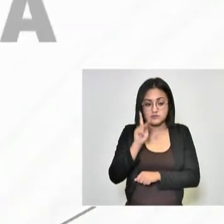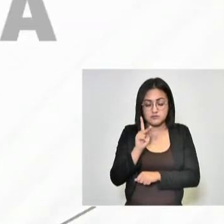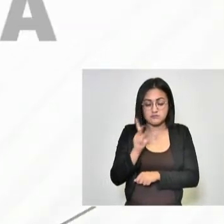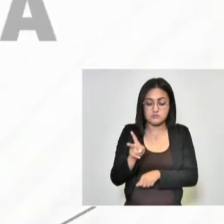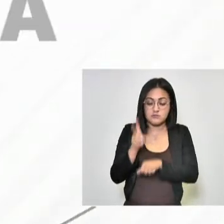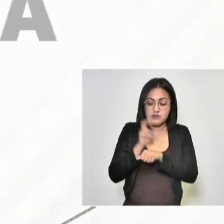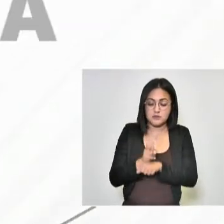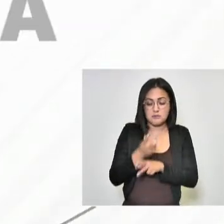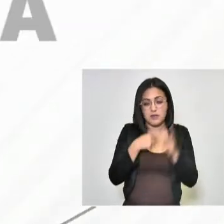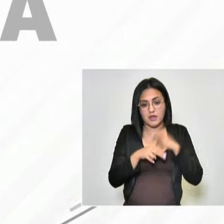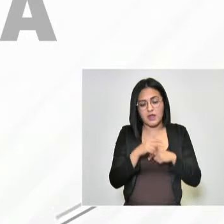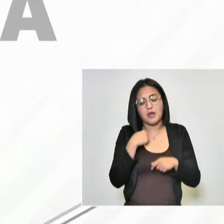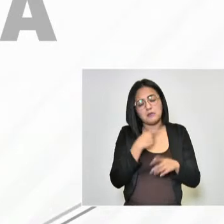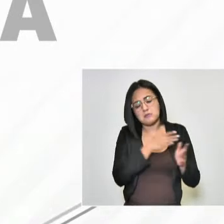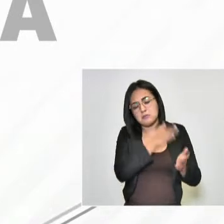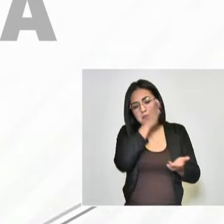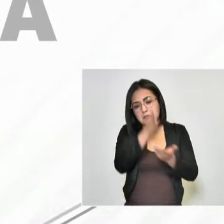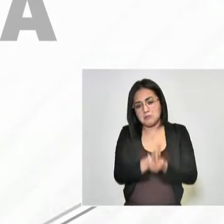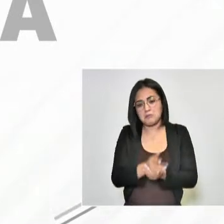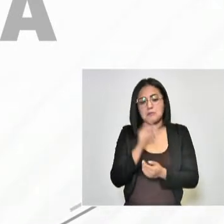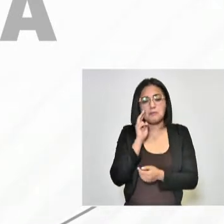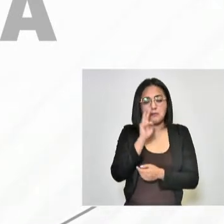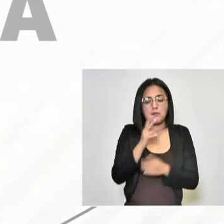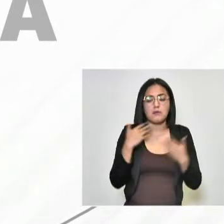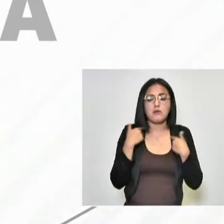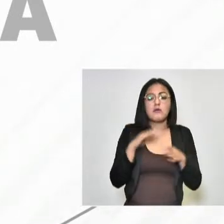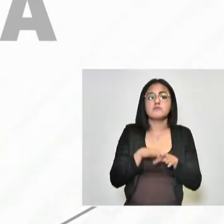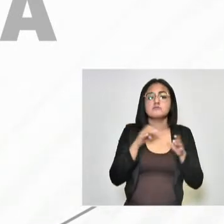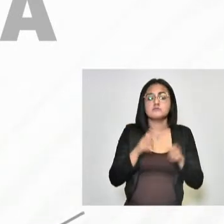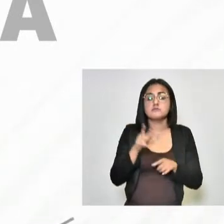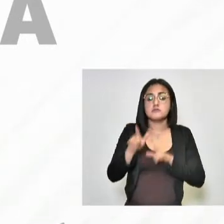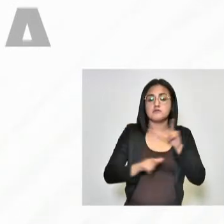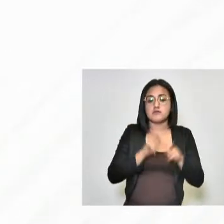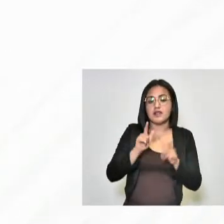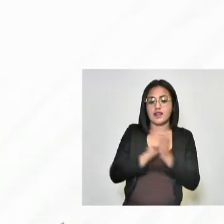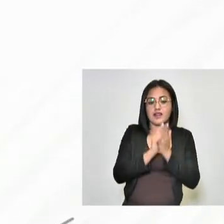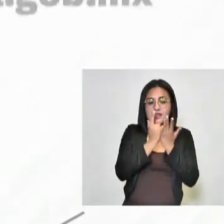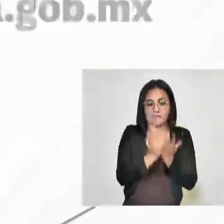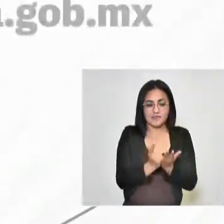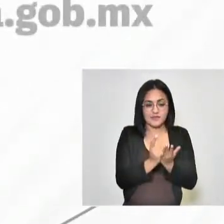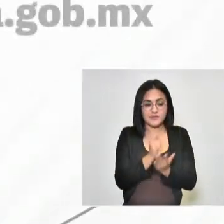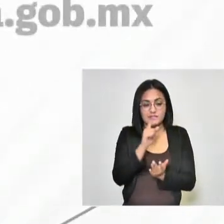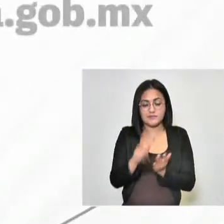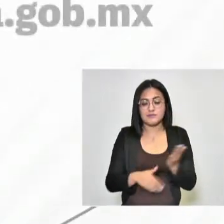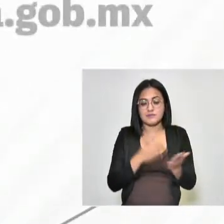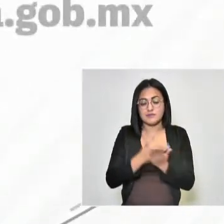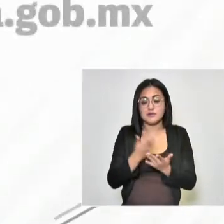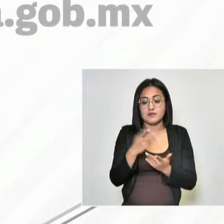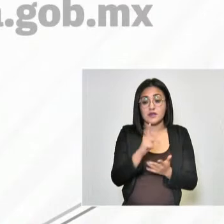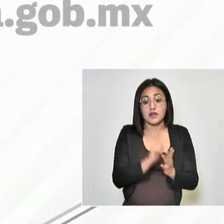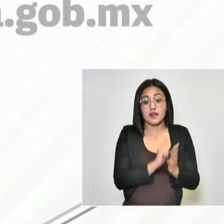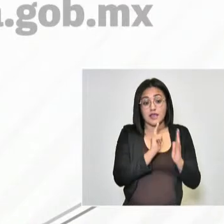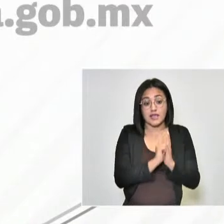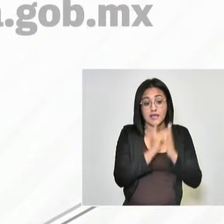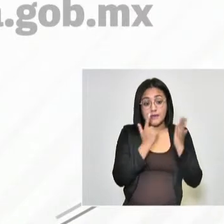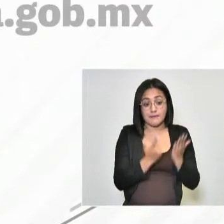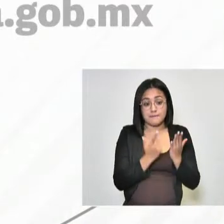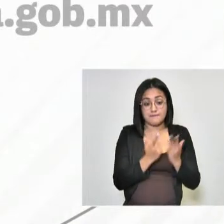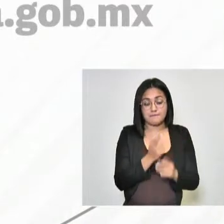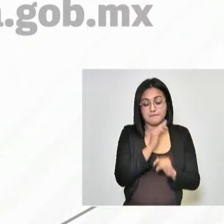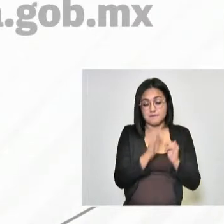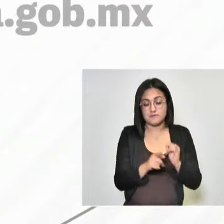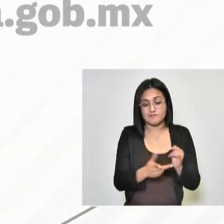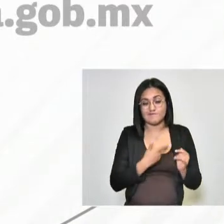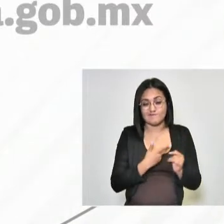Puebla a eventos de la Feria del Libro y a la presentación de su libro, el último de